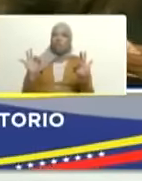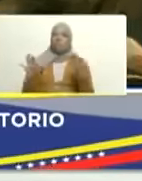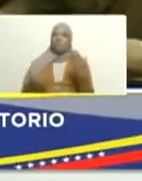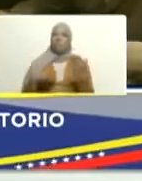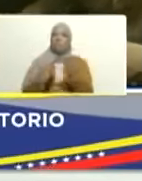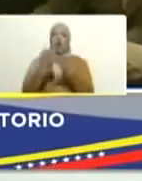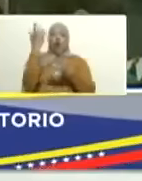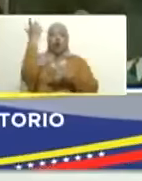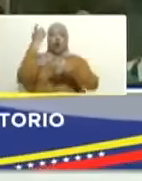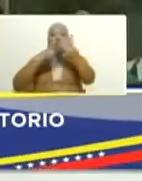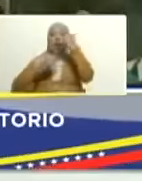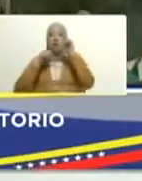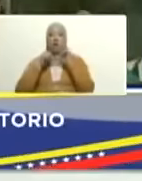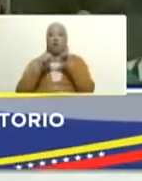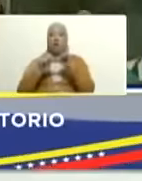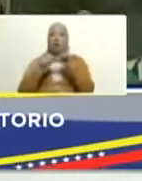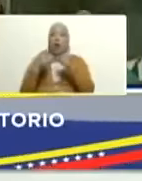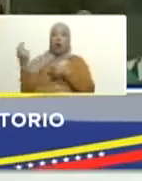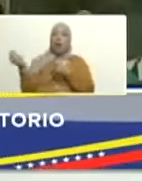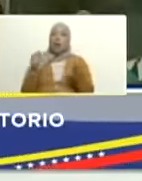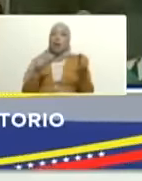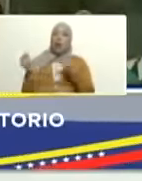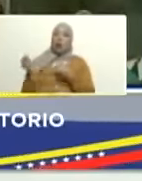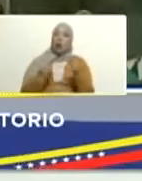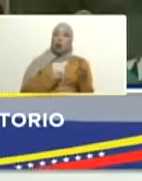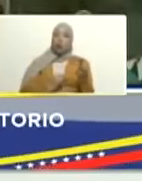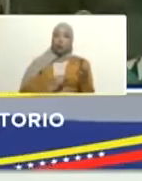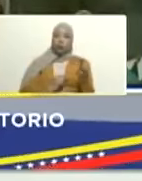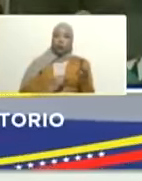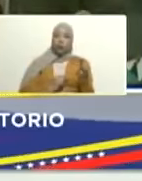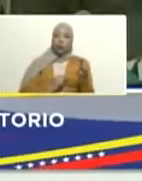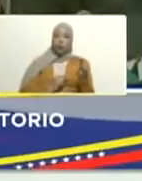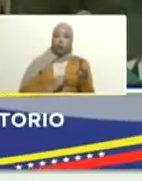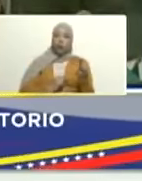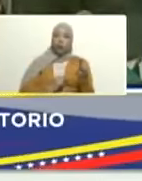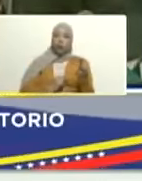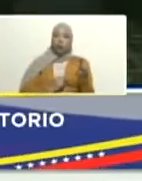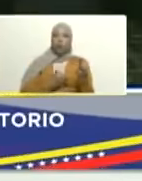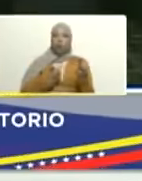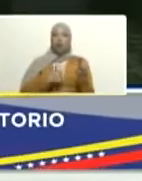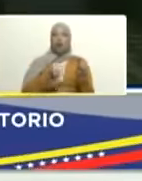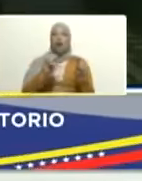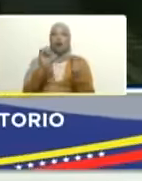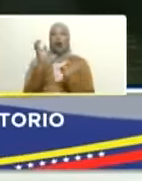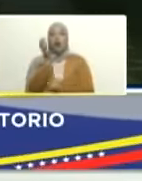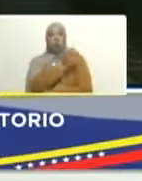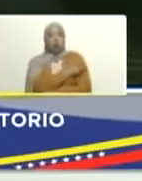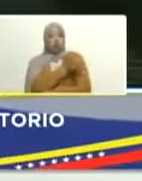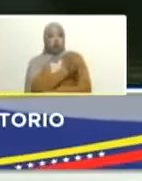Comandante Chávez perseveró en el camino del diálogo. Había sectores ultraizquierdistas